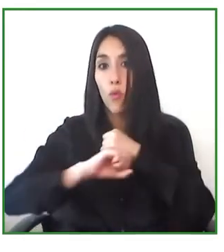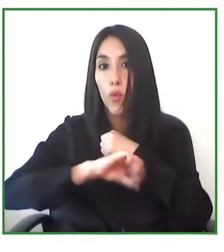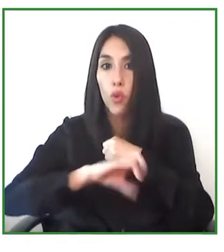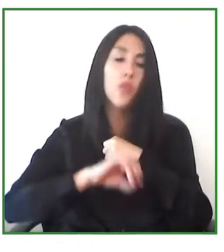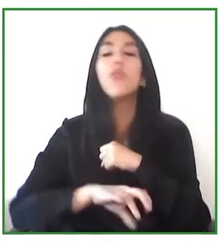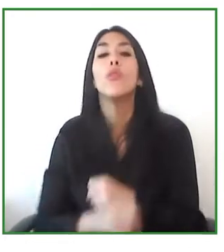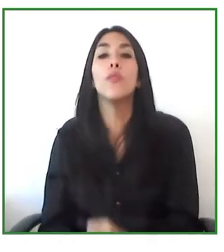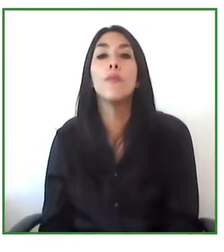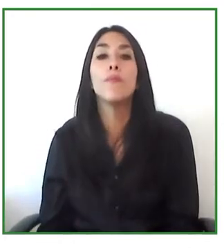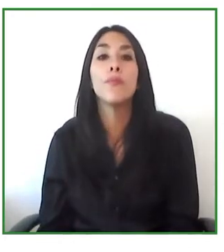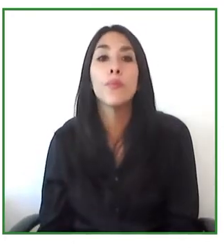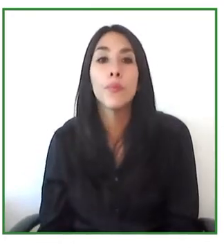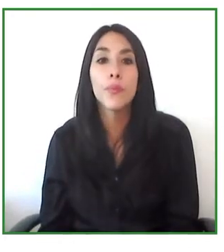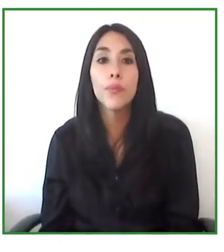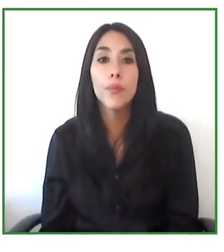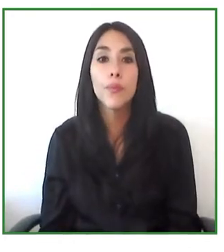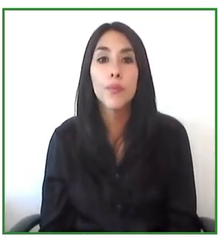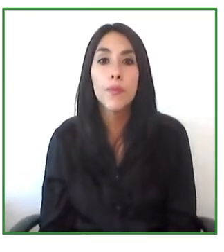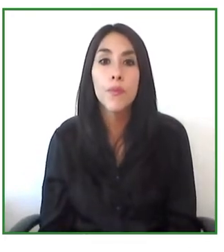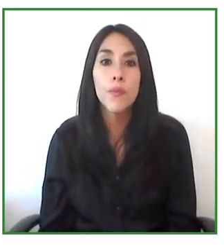de la parte de las empresas tener